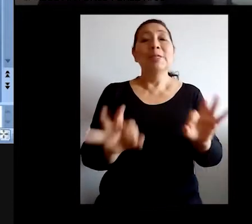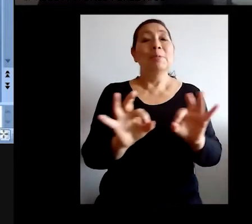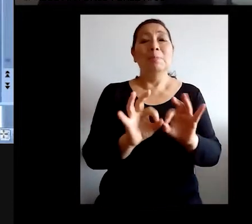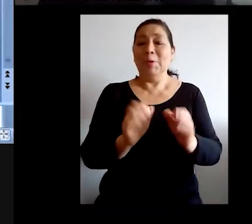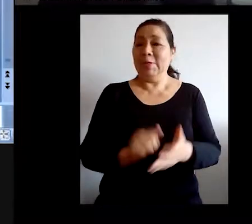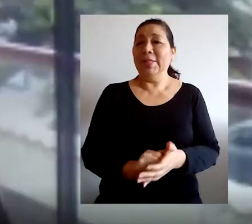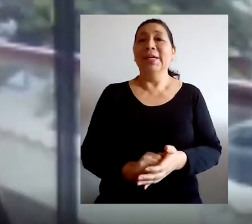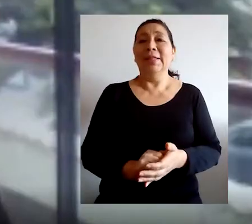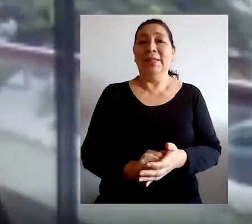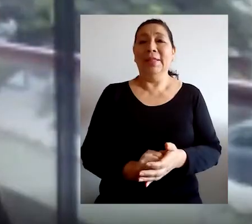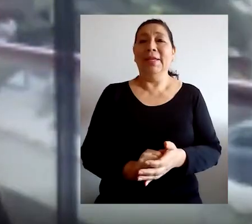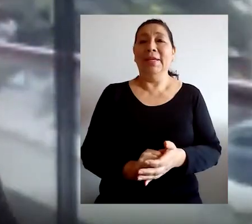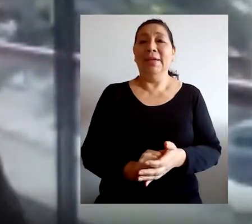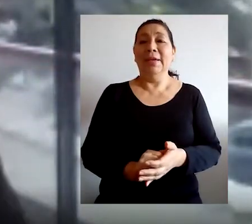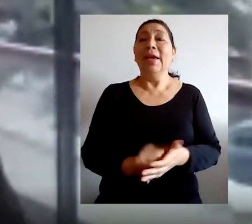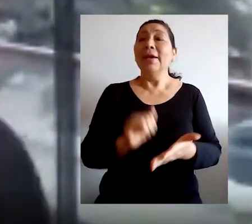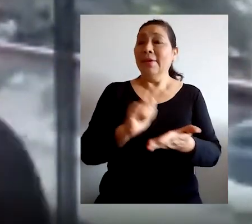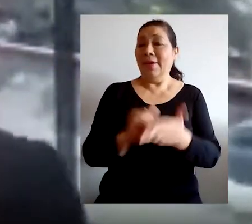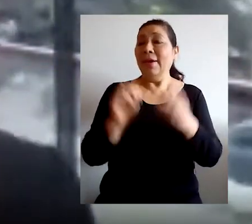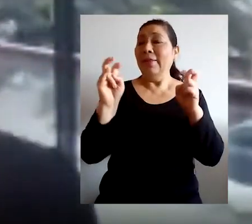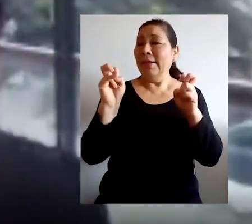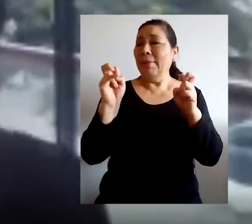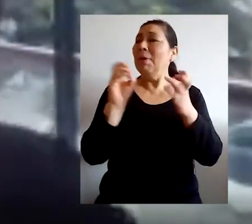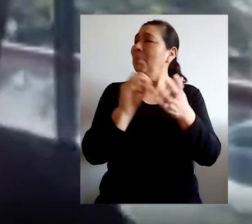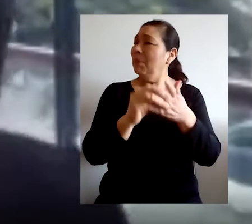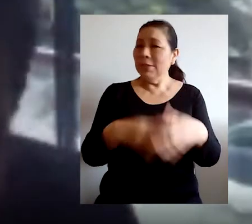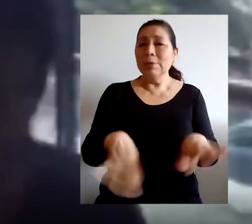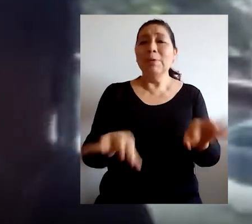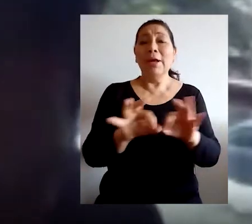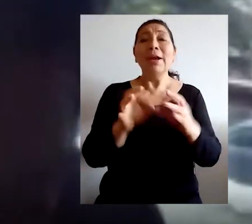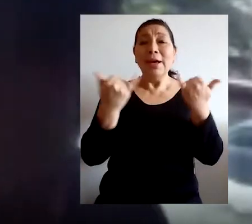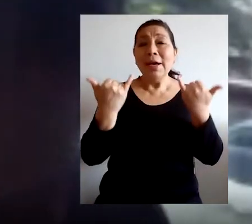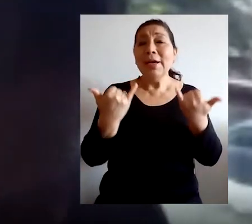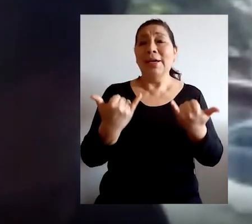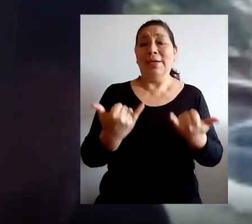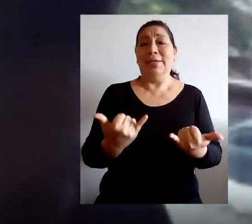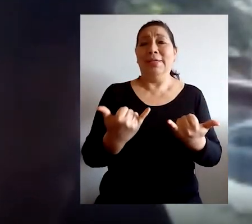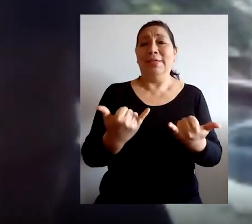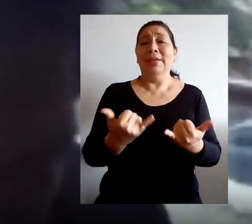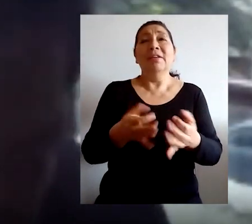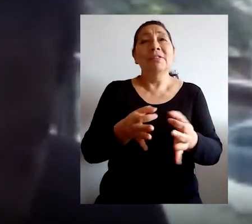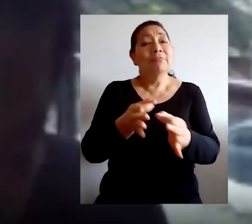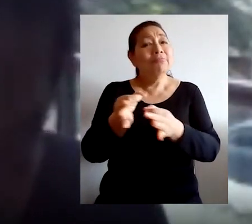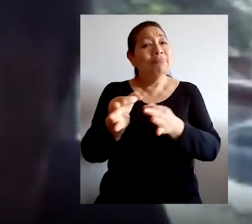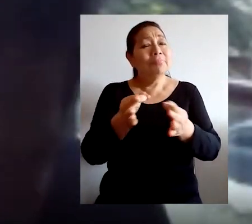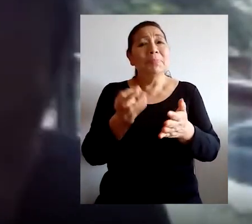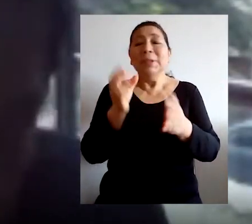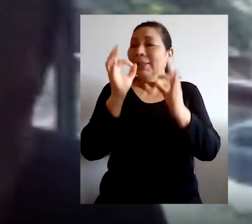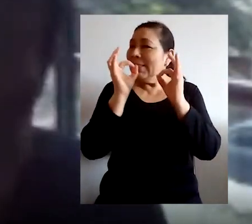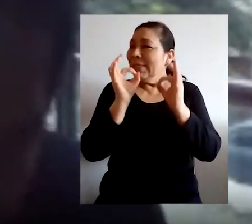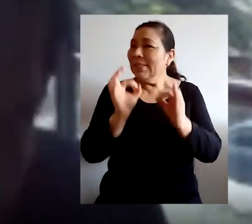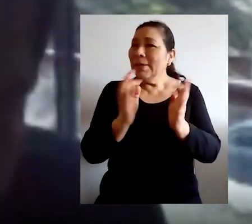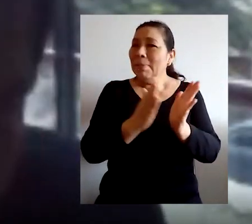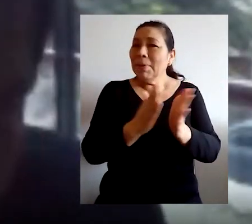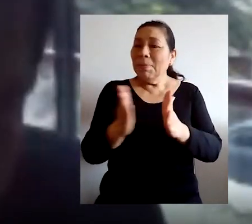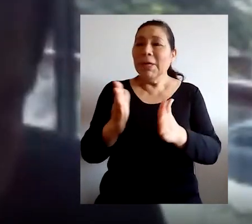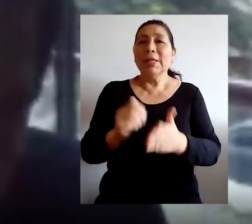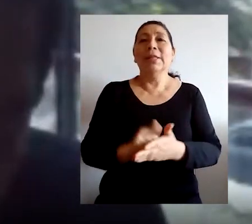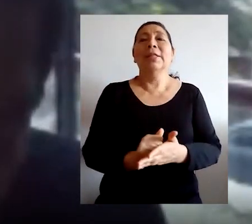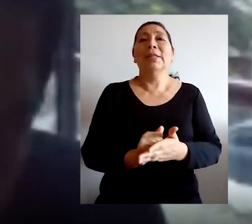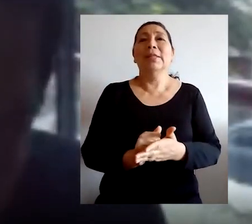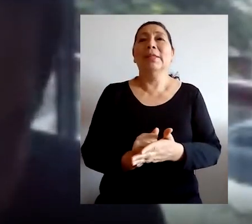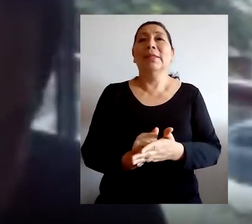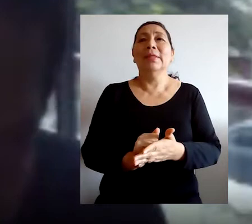fundamentalmente que el tema de fondo aquí es una interpretación siempre a partir de criterios